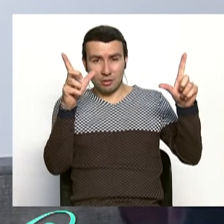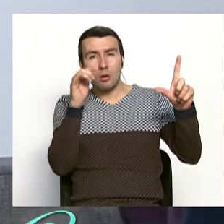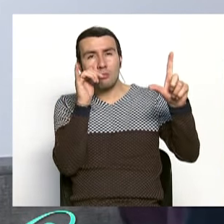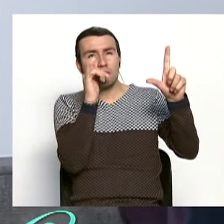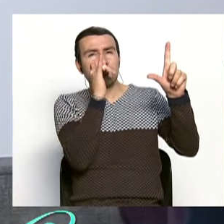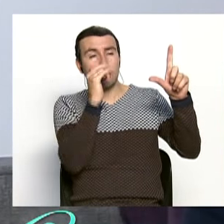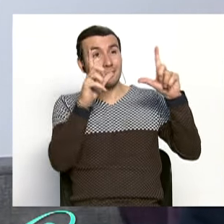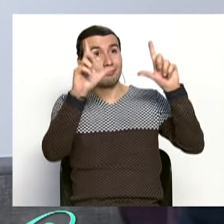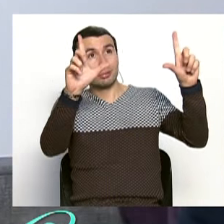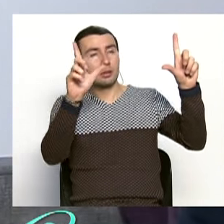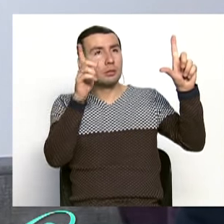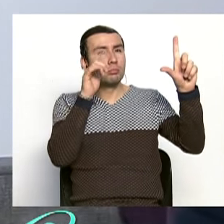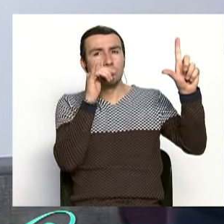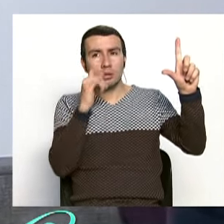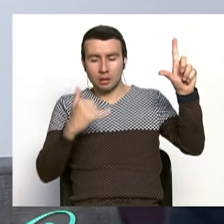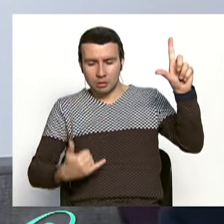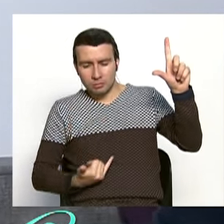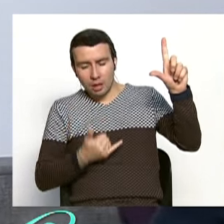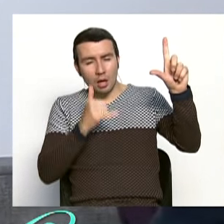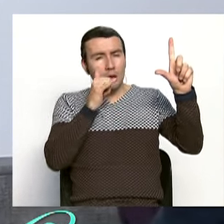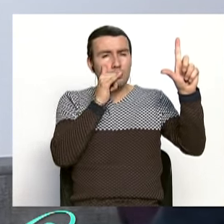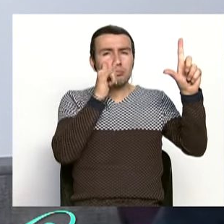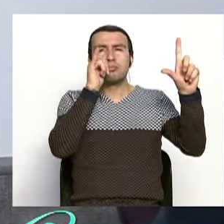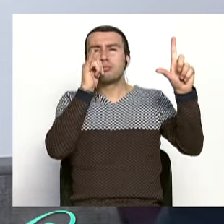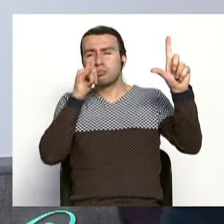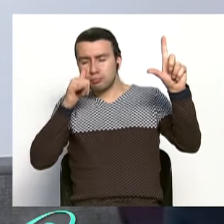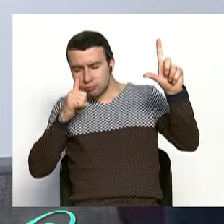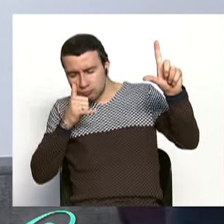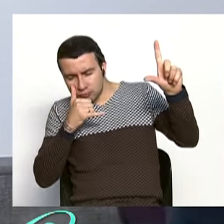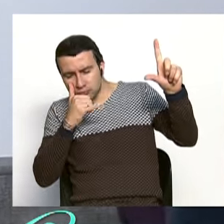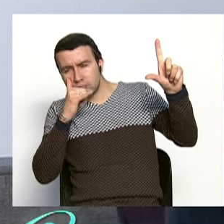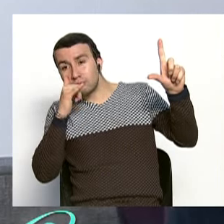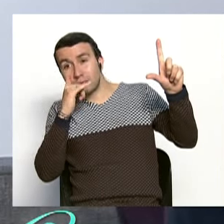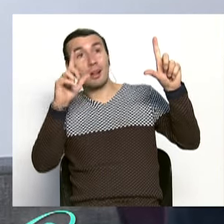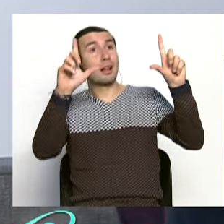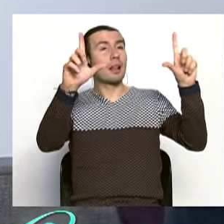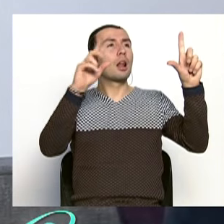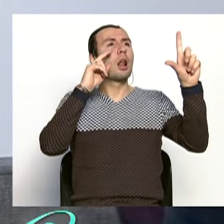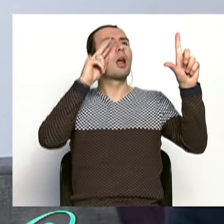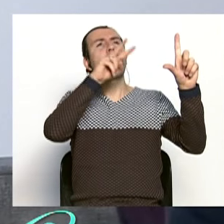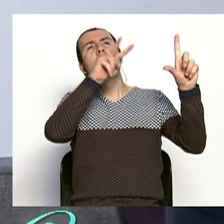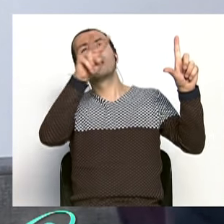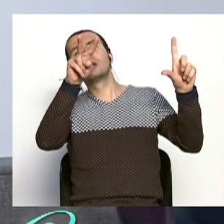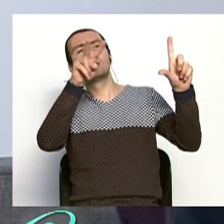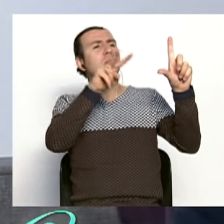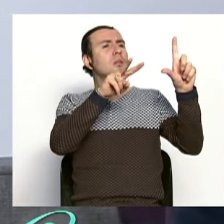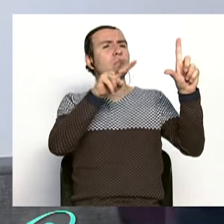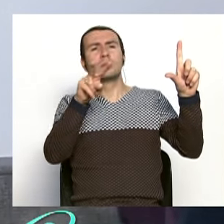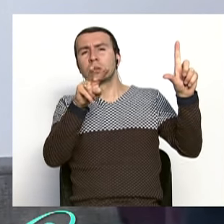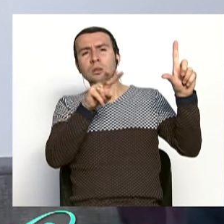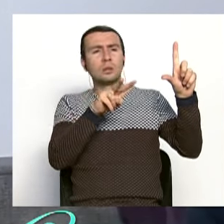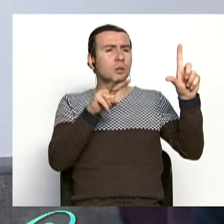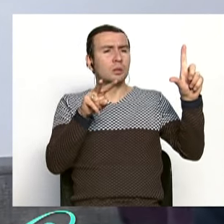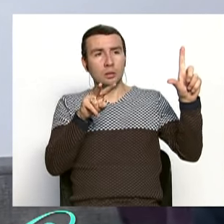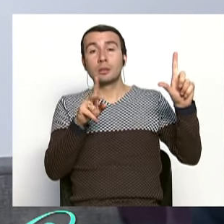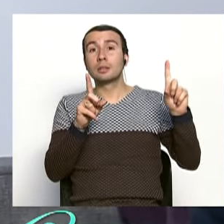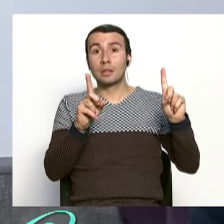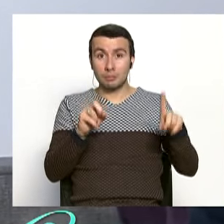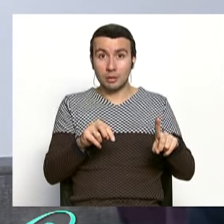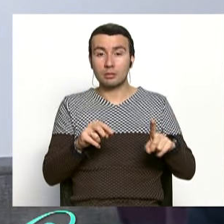donde se miran todos los órganos que están dentro de la cavidad abdominal y se utiliza además para